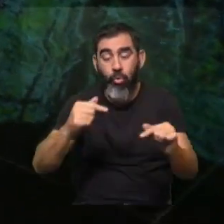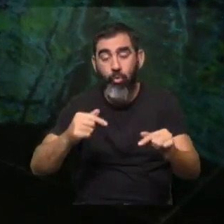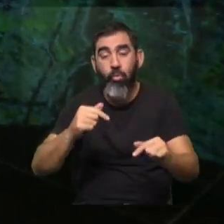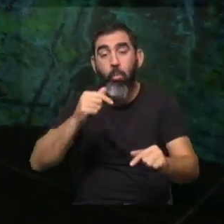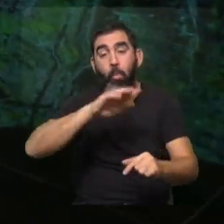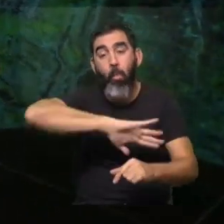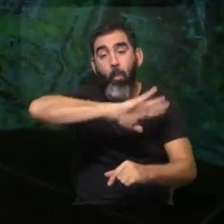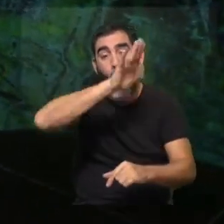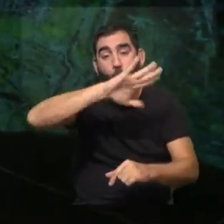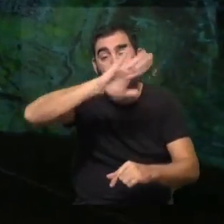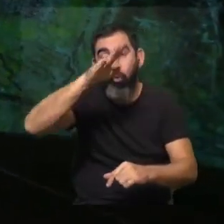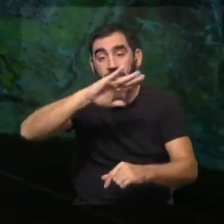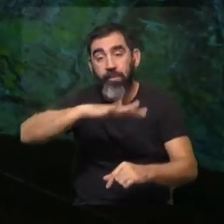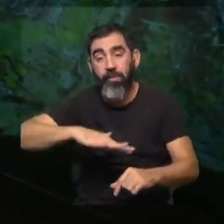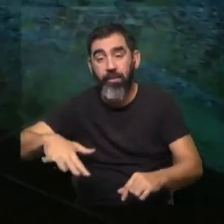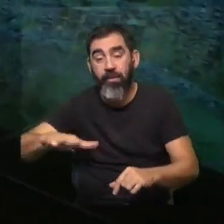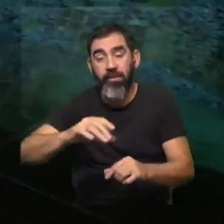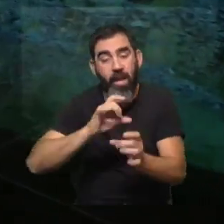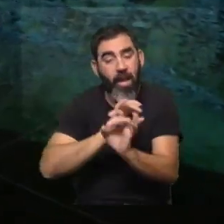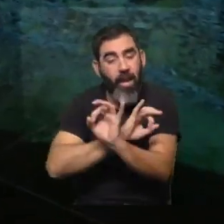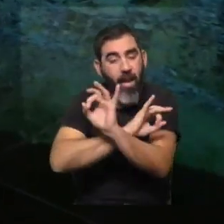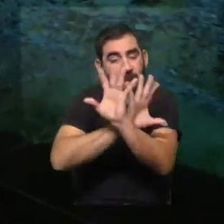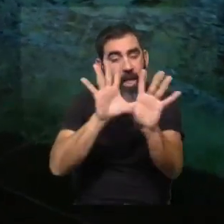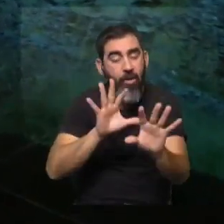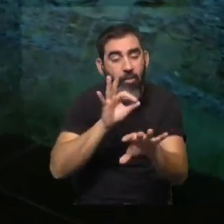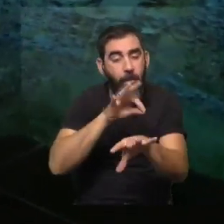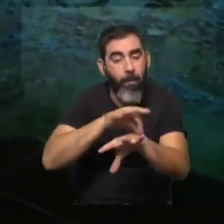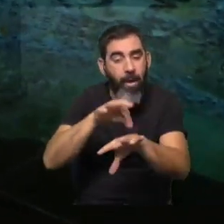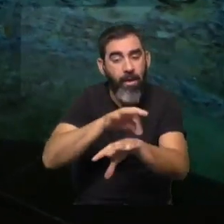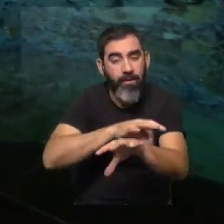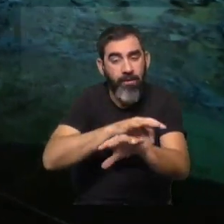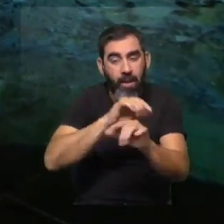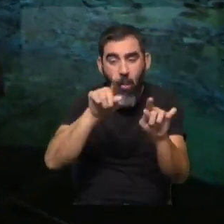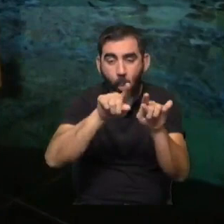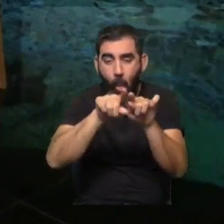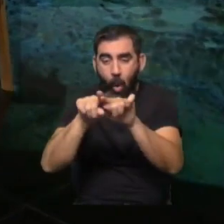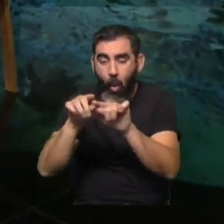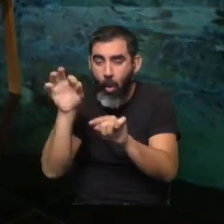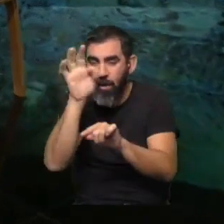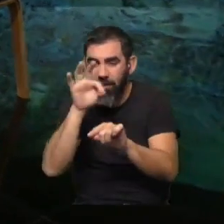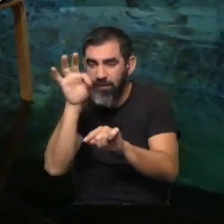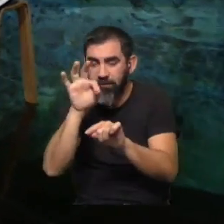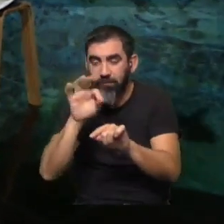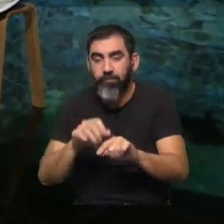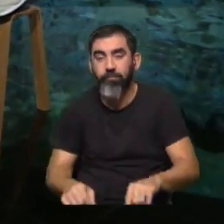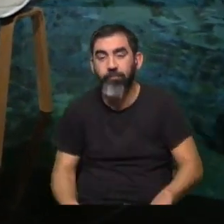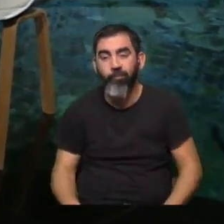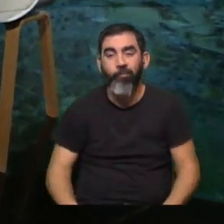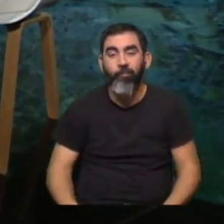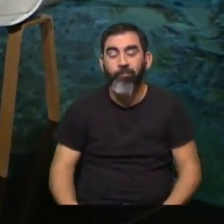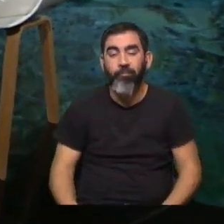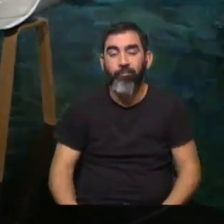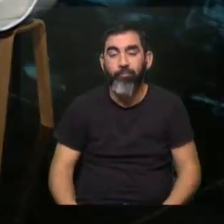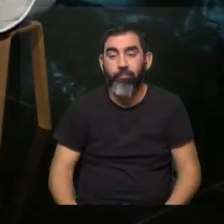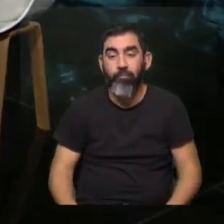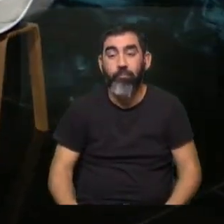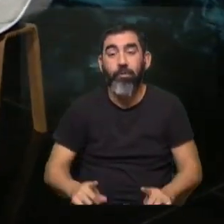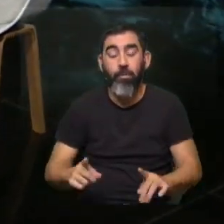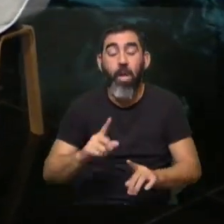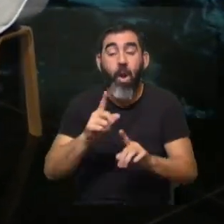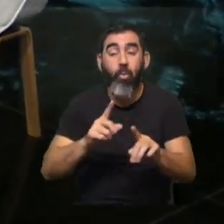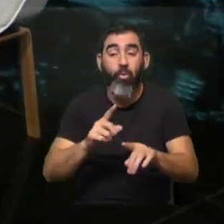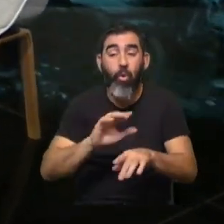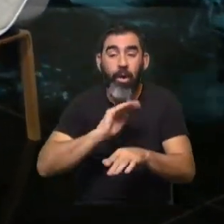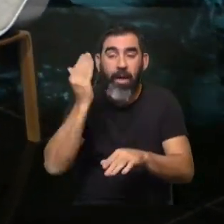montés tiene un fondo más clarito y de pintitas mucho más homogéneas, ok. redondelitos chiquitos y bien homogéneo, y también hay ejemplares melánicos que son